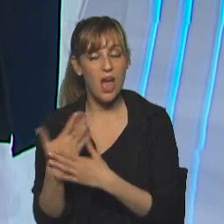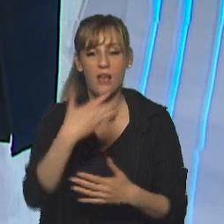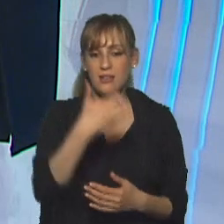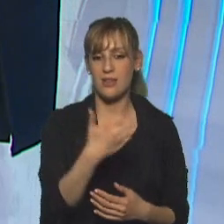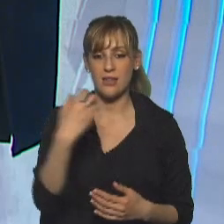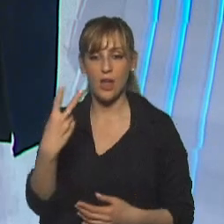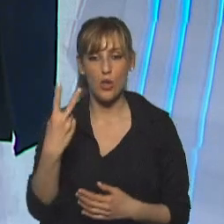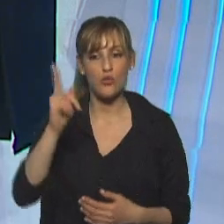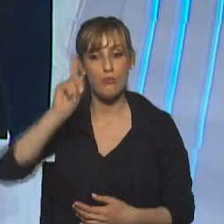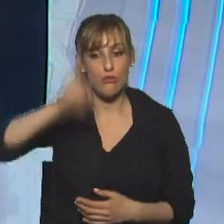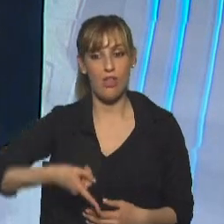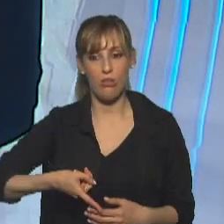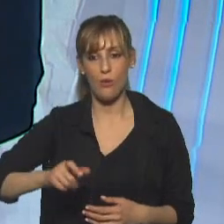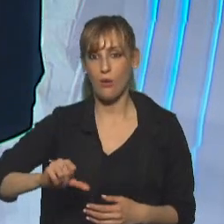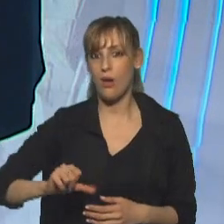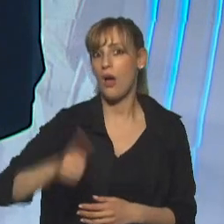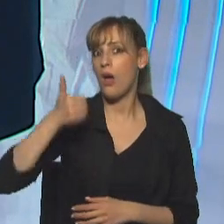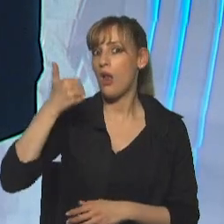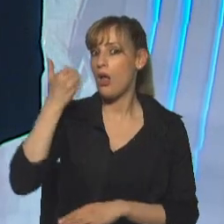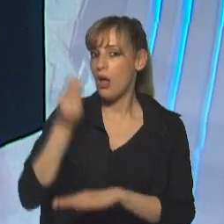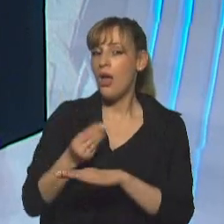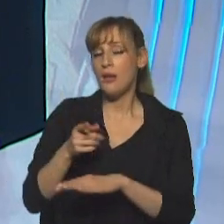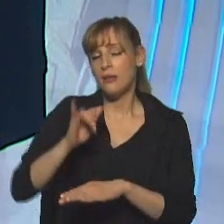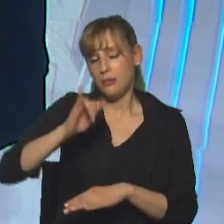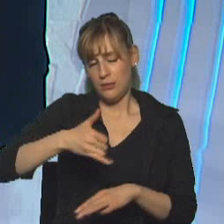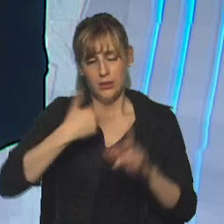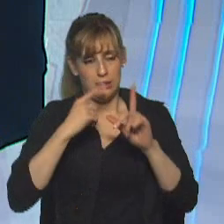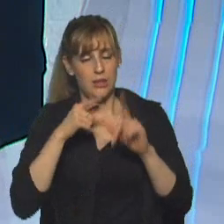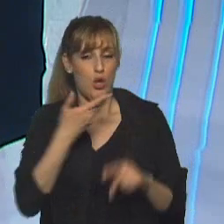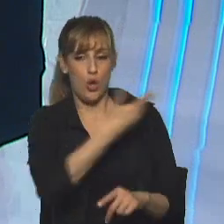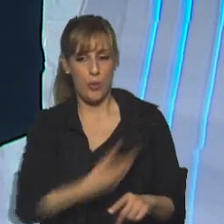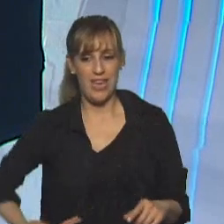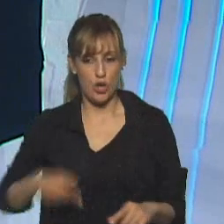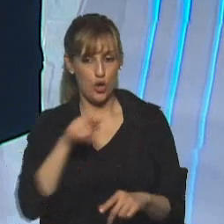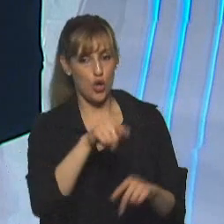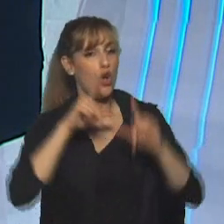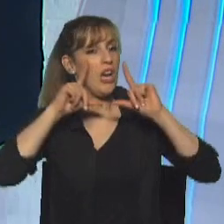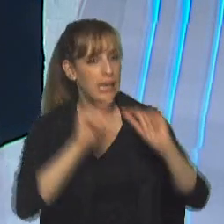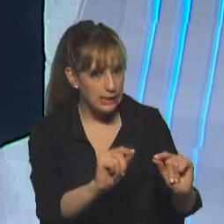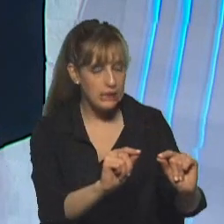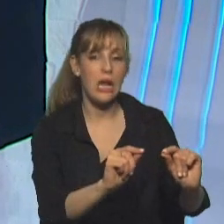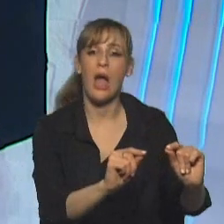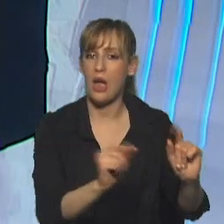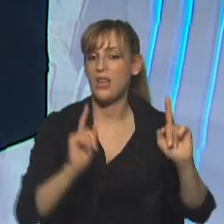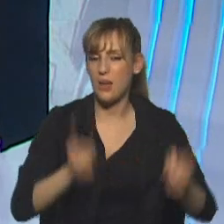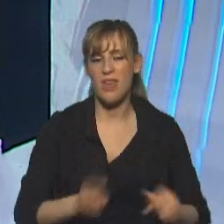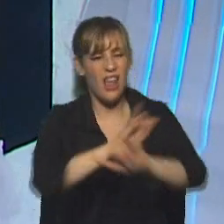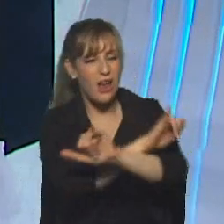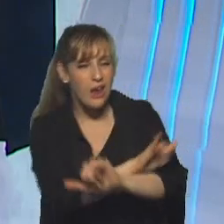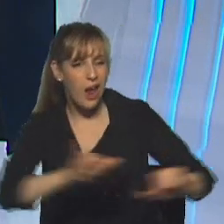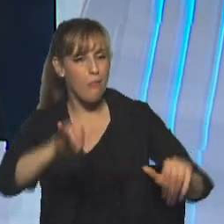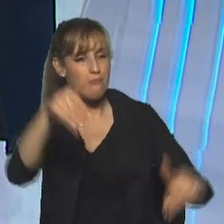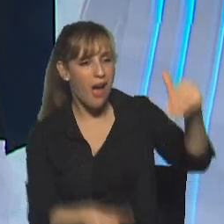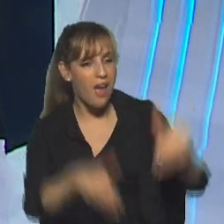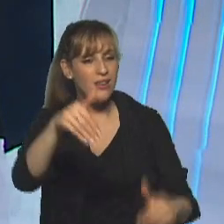que es multifactorial, tiene algo de crítica al gobierno, tiene algo de crítica a la campaña, que no fue una buena campaña, tiene algo